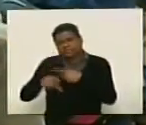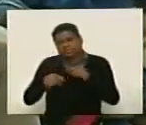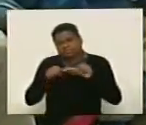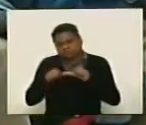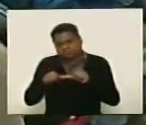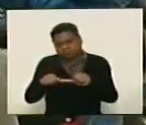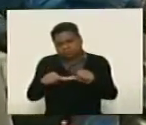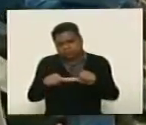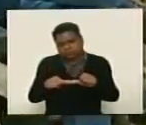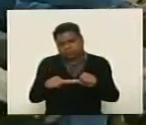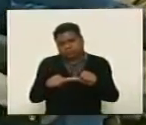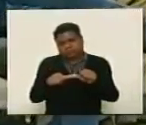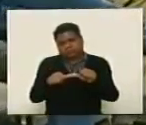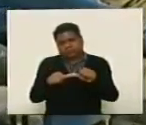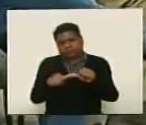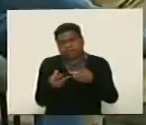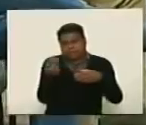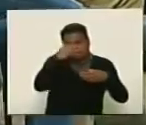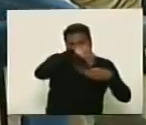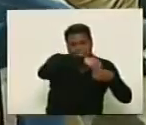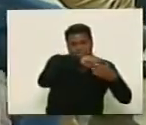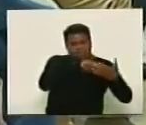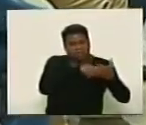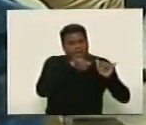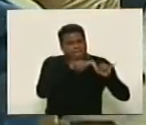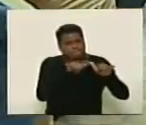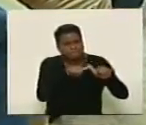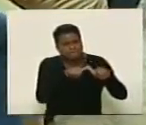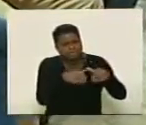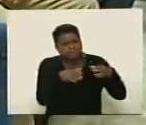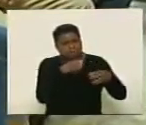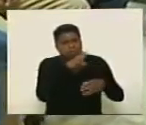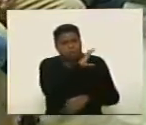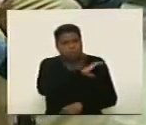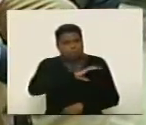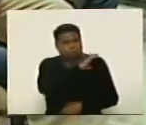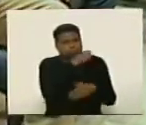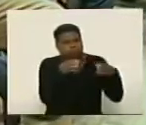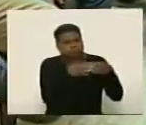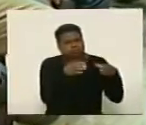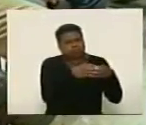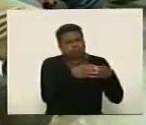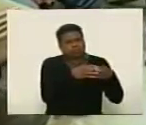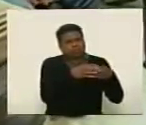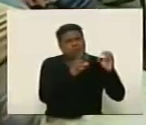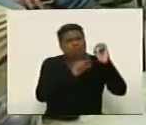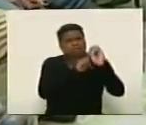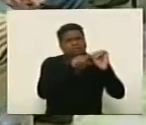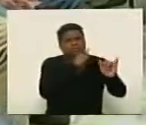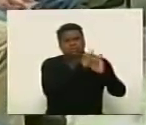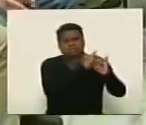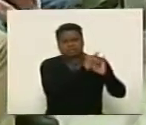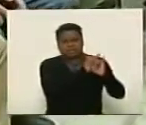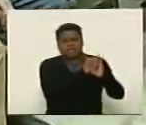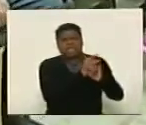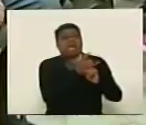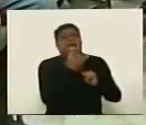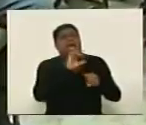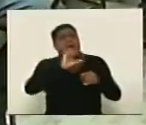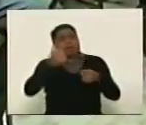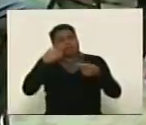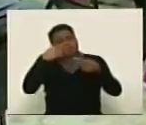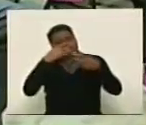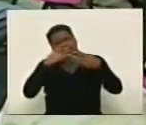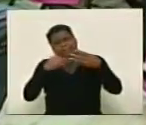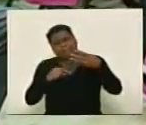establecidos, incluyendo en los mismos la creación de la superintendencia de la criptomoneda y actividades conexas, mediante